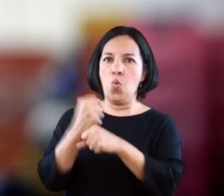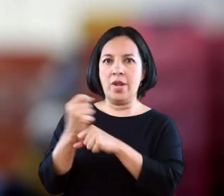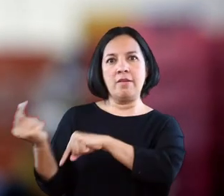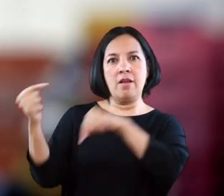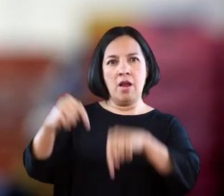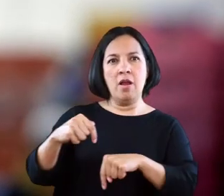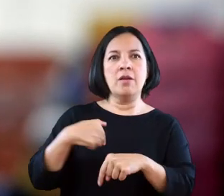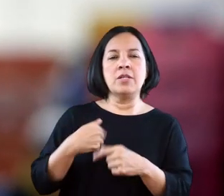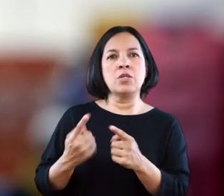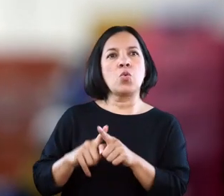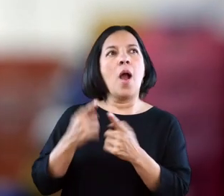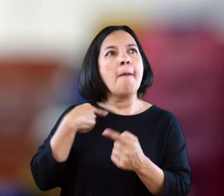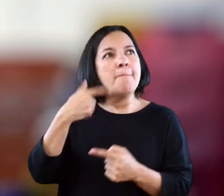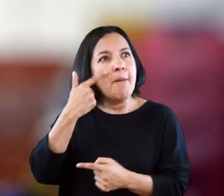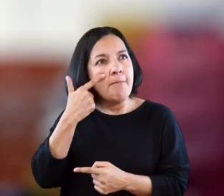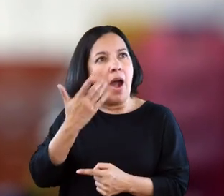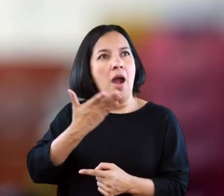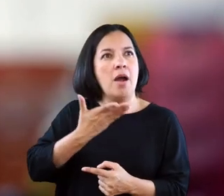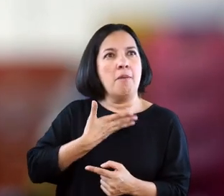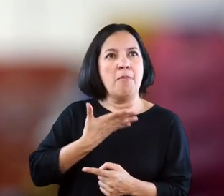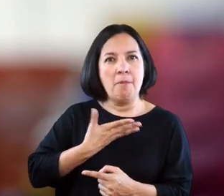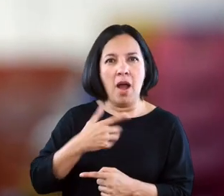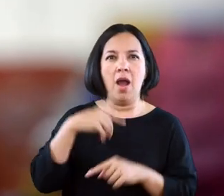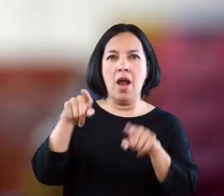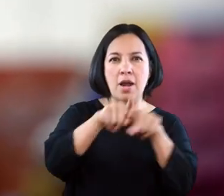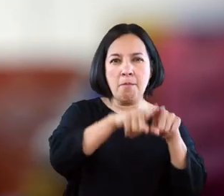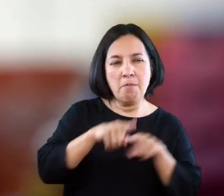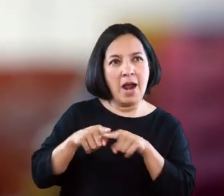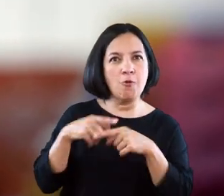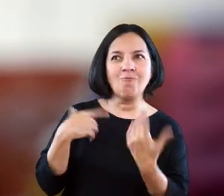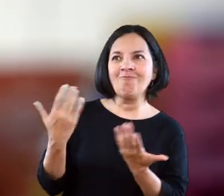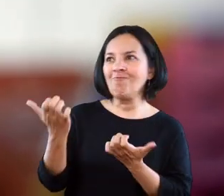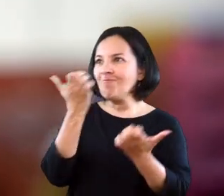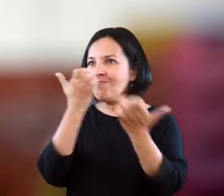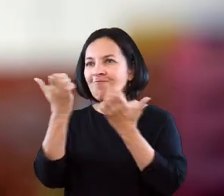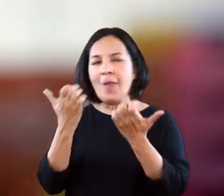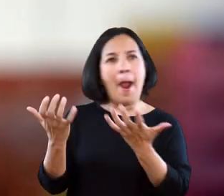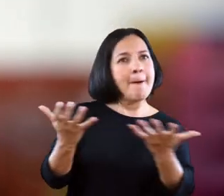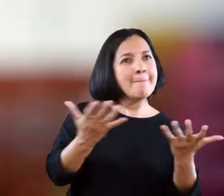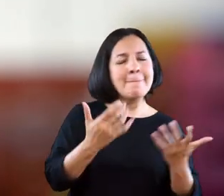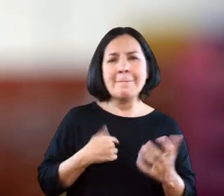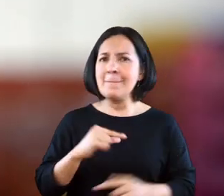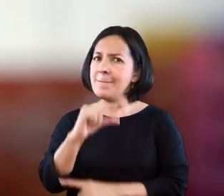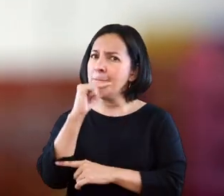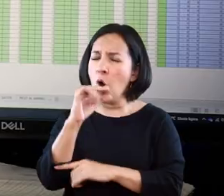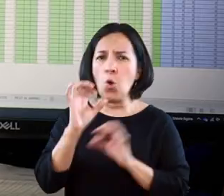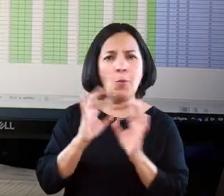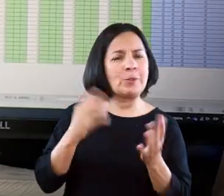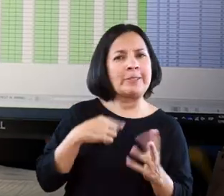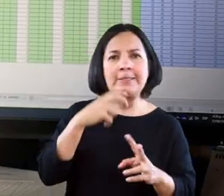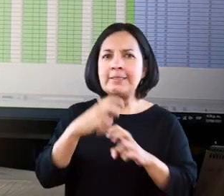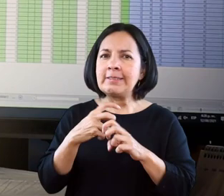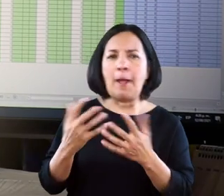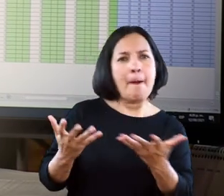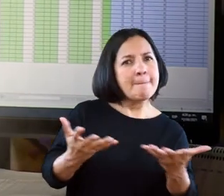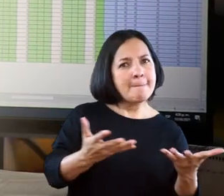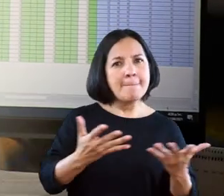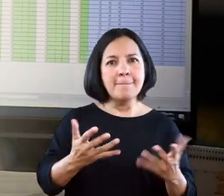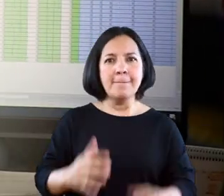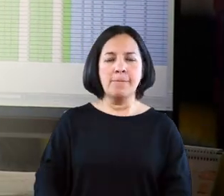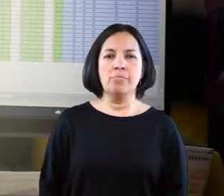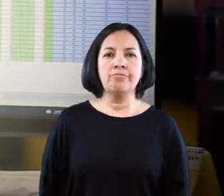Hace 1 año que llegué aquí en Colombia con mi papá, mi mamá y mi hermano y eran muy pocas las oportunidades que se nos presentaron.